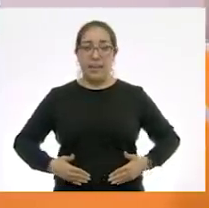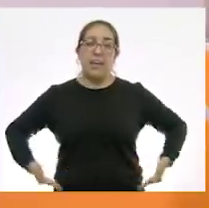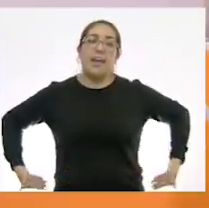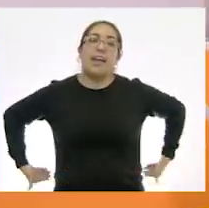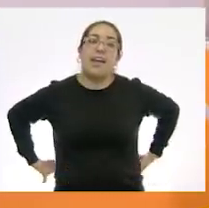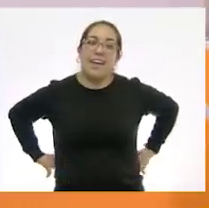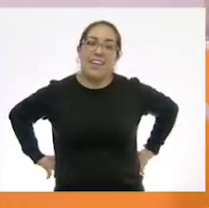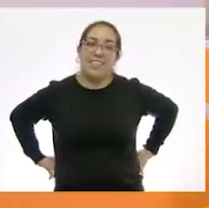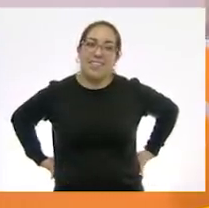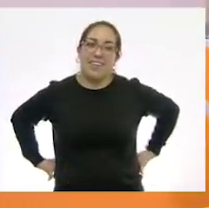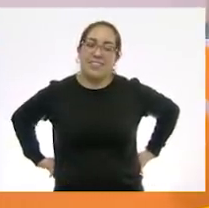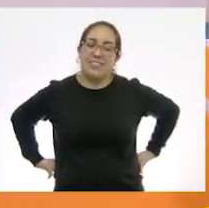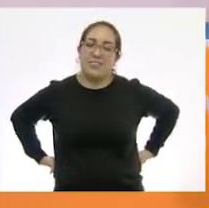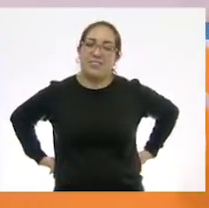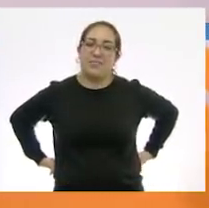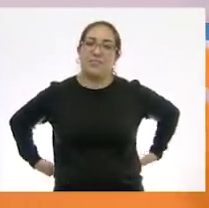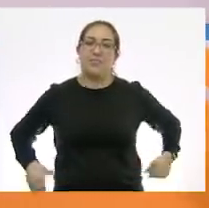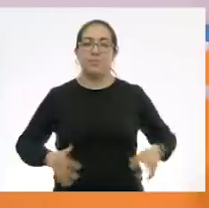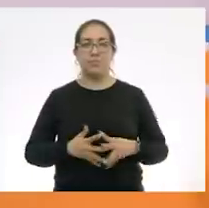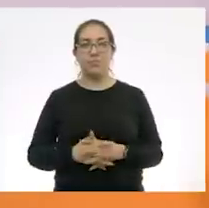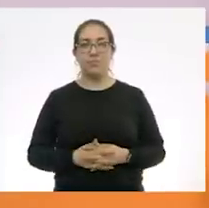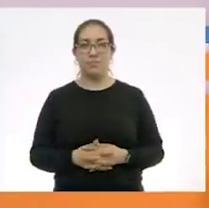de la columna vertebral. Así es.